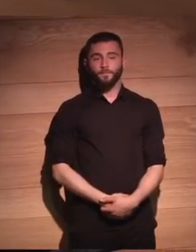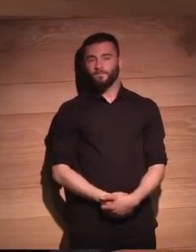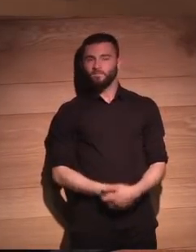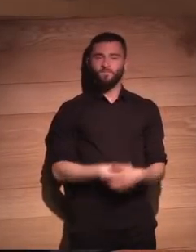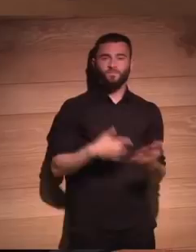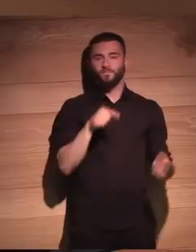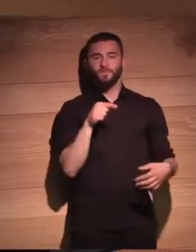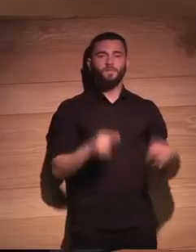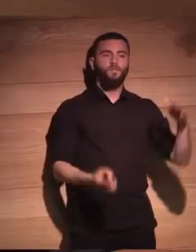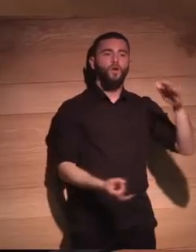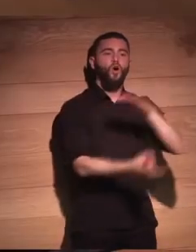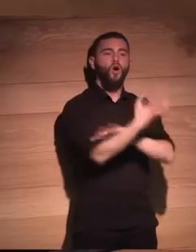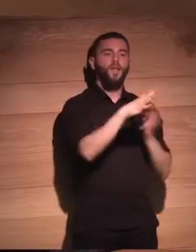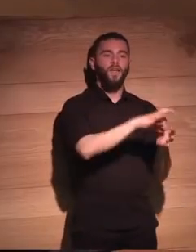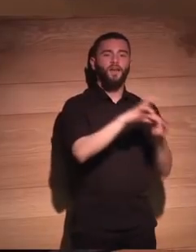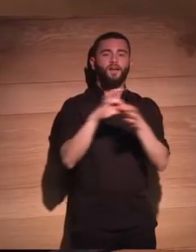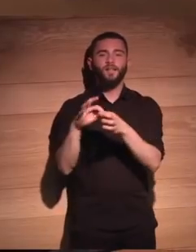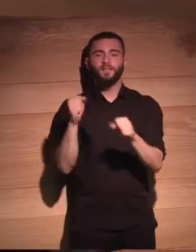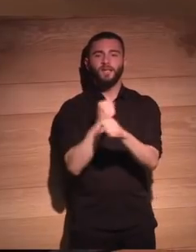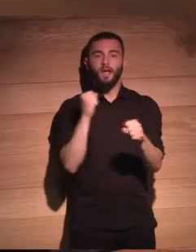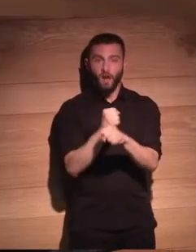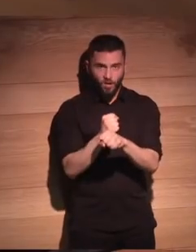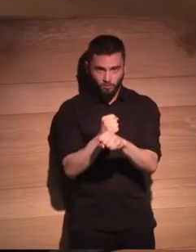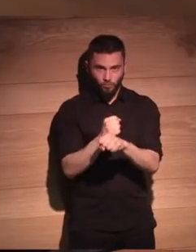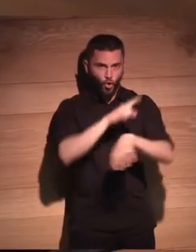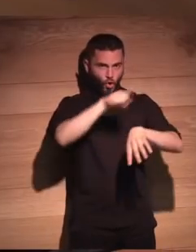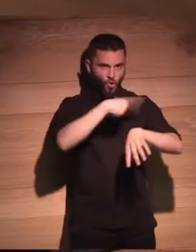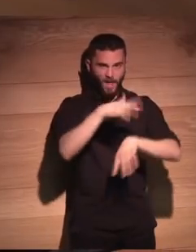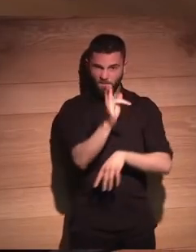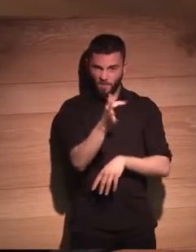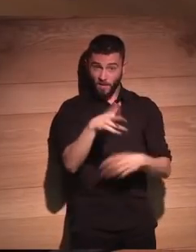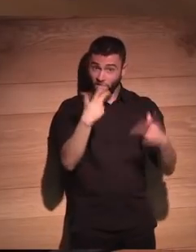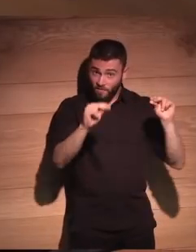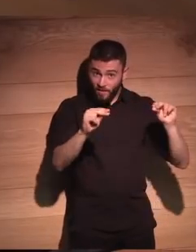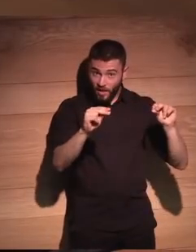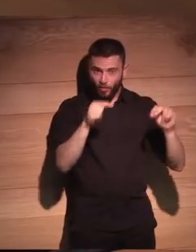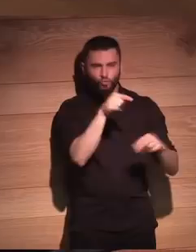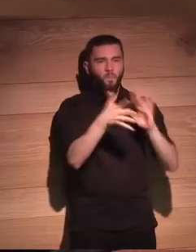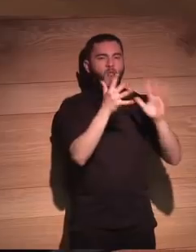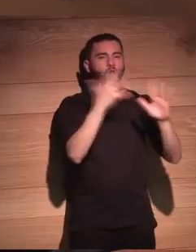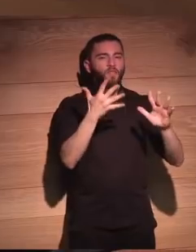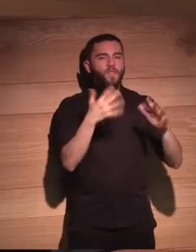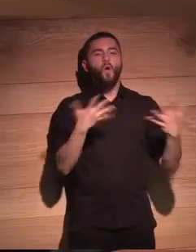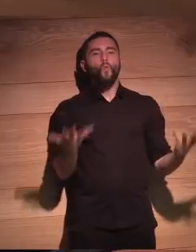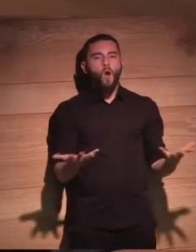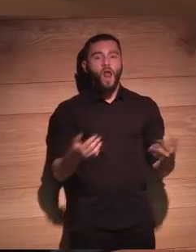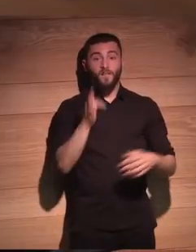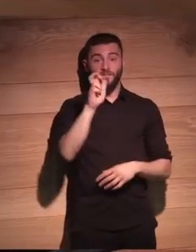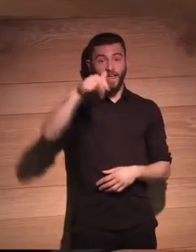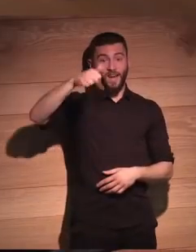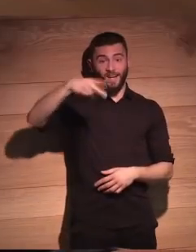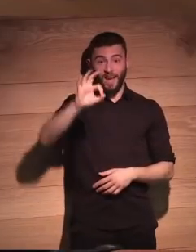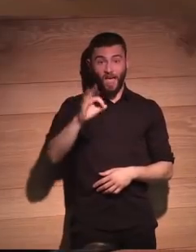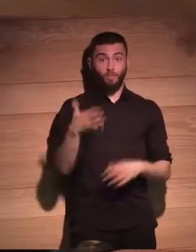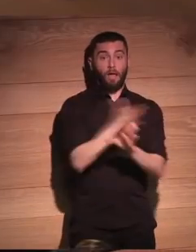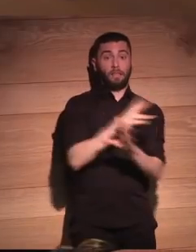Sobre ese origen va a ir su trabajo. ¿En hora y media lo tendrás terminado? ¿A qué Yo velocidad creo que vas sí. a ir? ¿A la misma que Fernando? En el vídeo que hemos